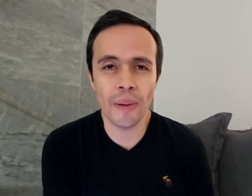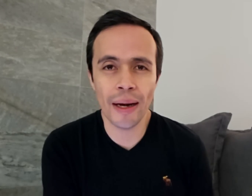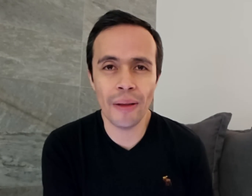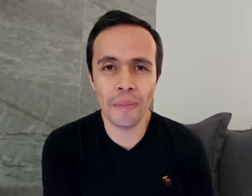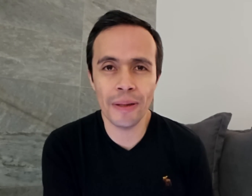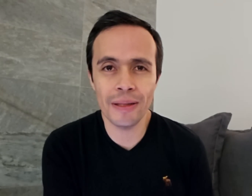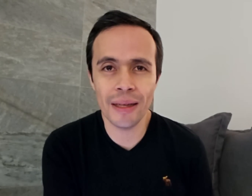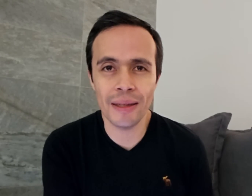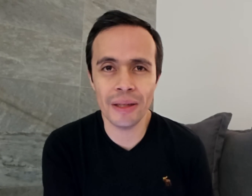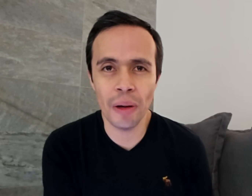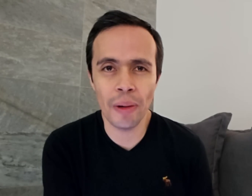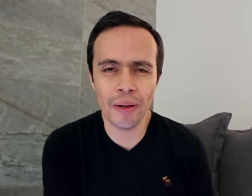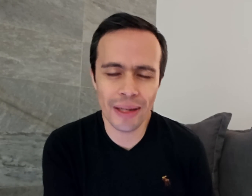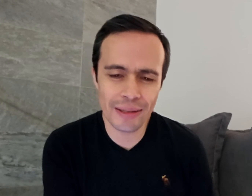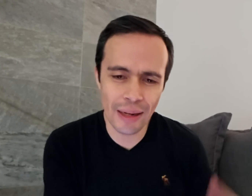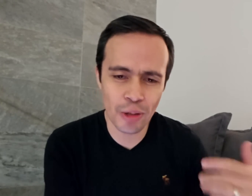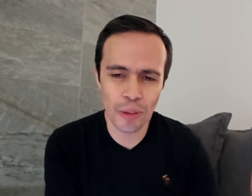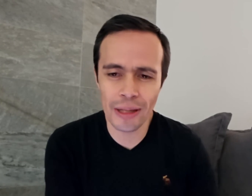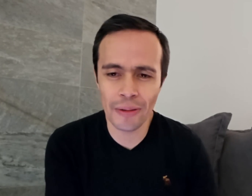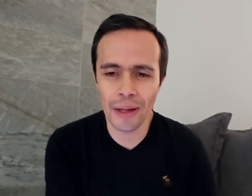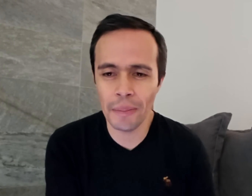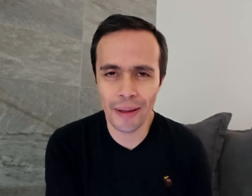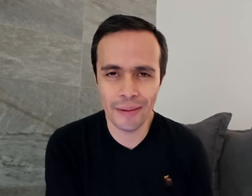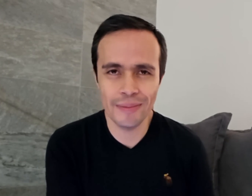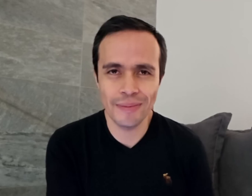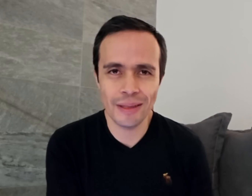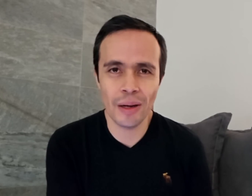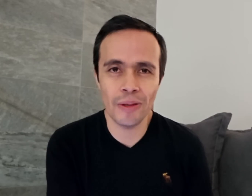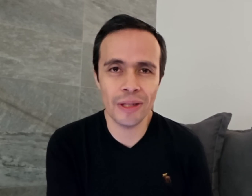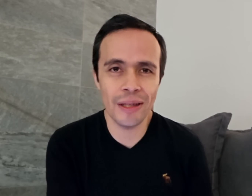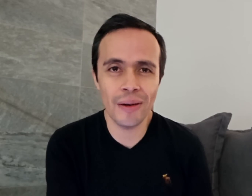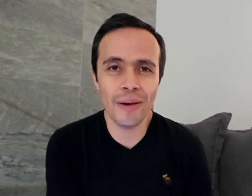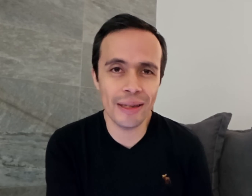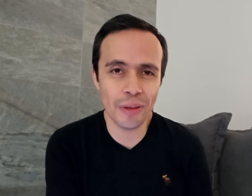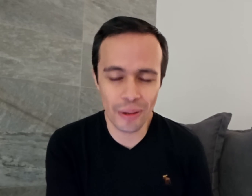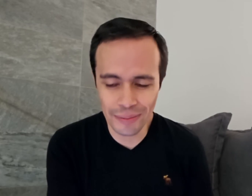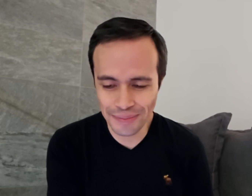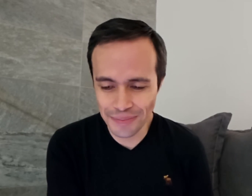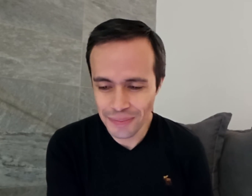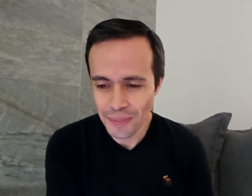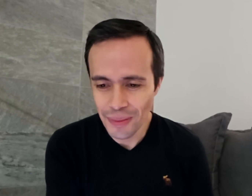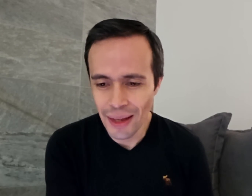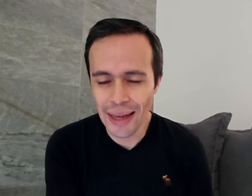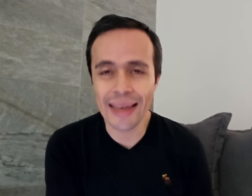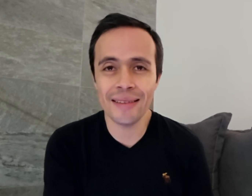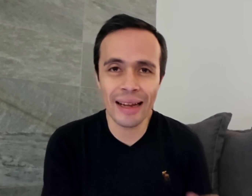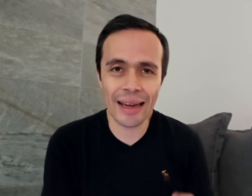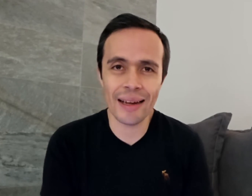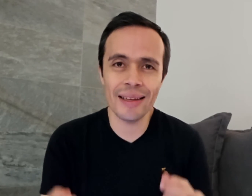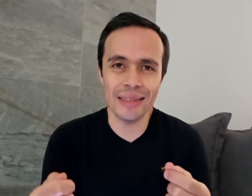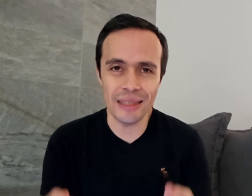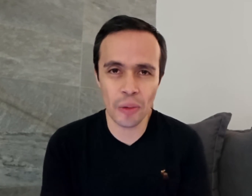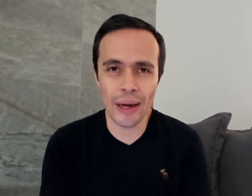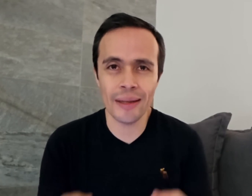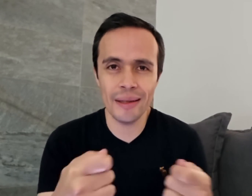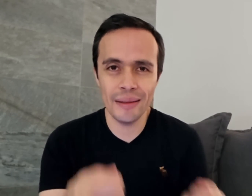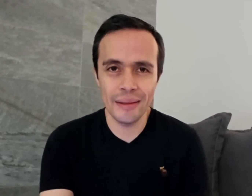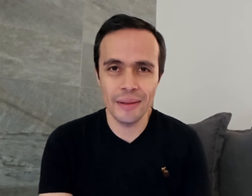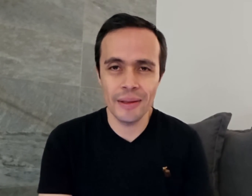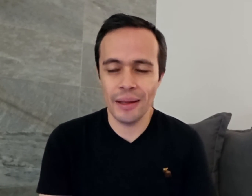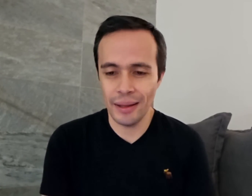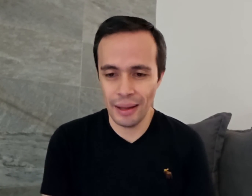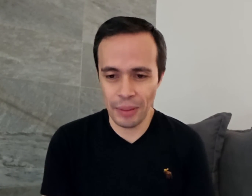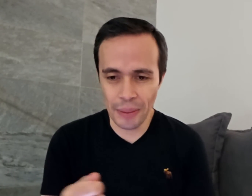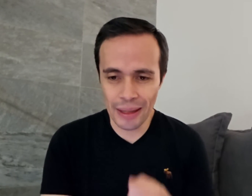El exgobernador priista de Chihuahua, creo que hasta lo expulsaron del PRI, como si con eso, ¿no? Hay que destacar que César